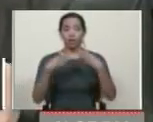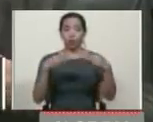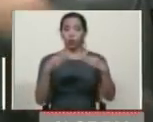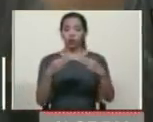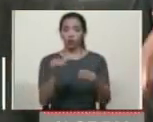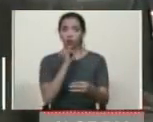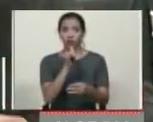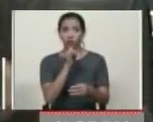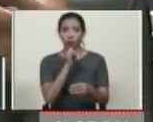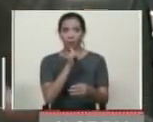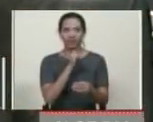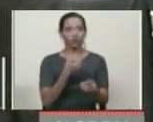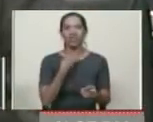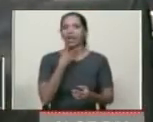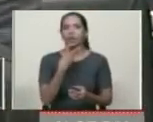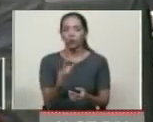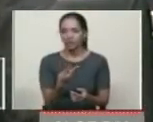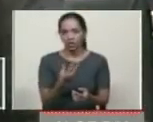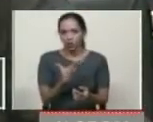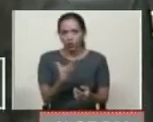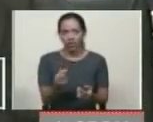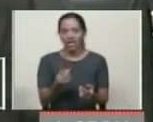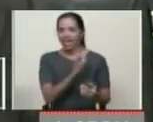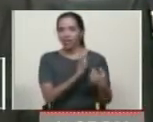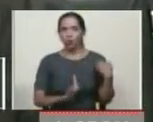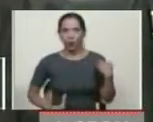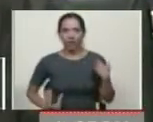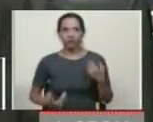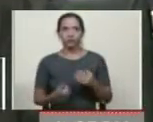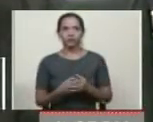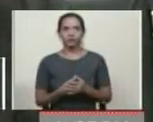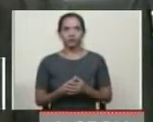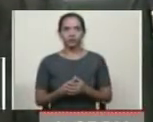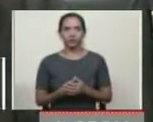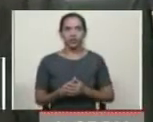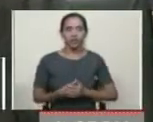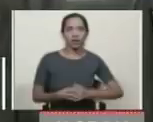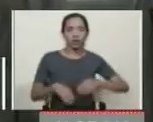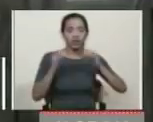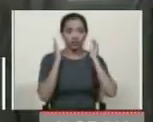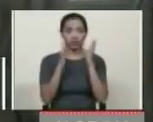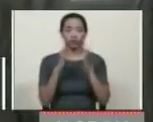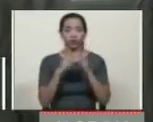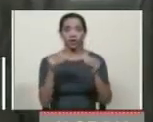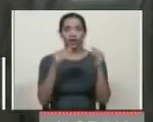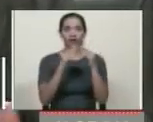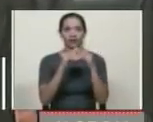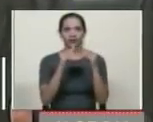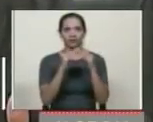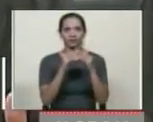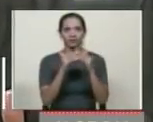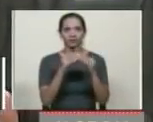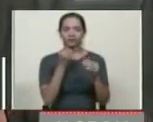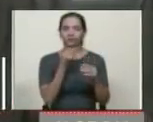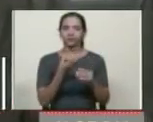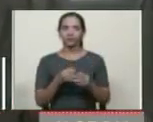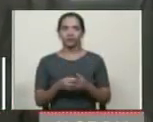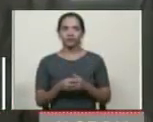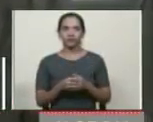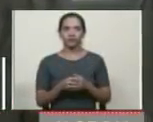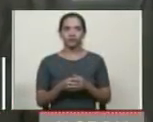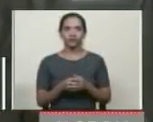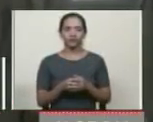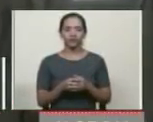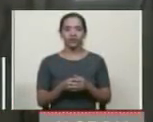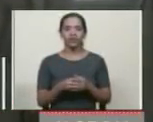directa, pues no es el vocero, no es el dueño de Wikileaks, pero le están atribuyendo todos estos casos. Y bueno, la entrega de Lenín